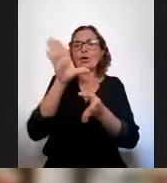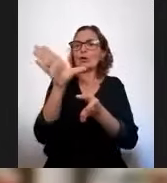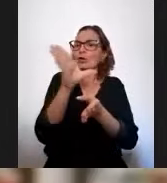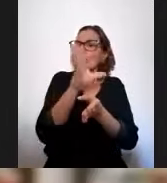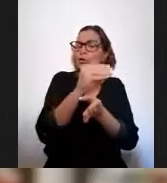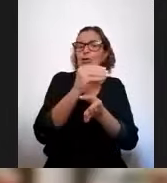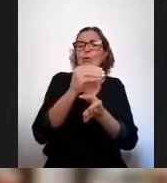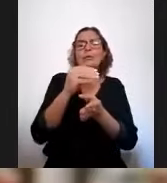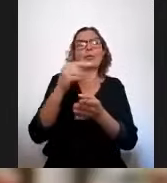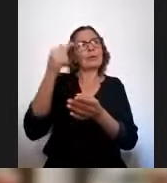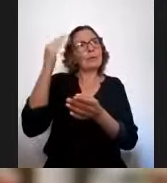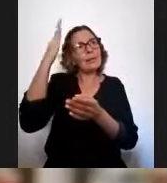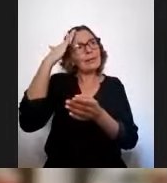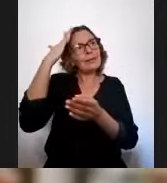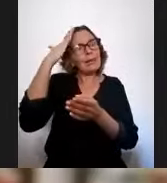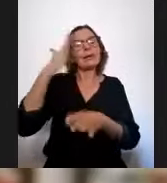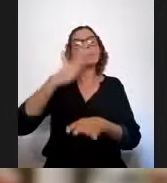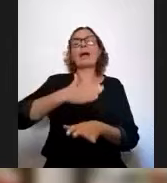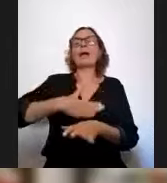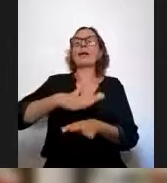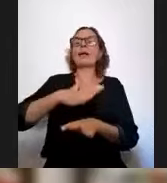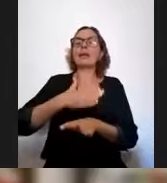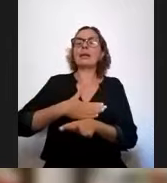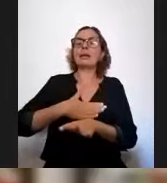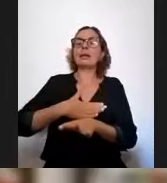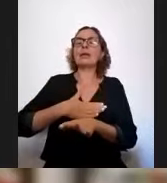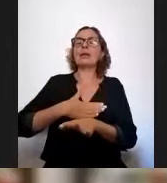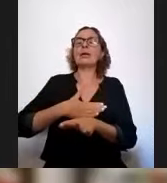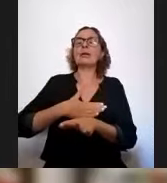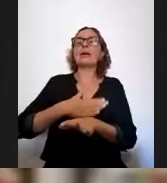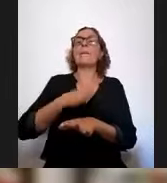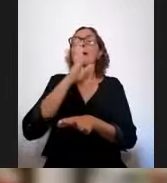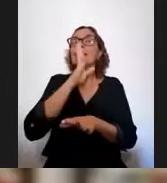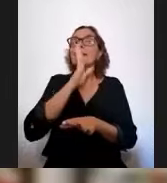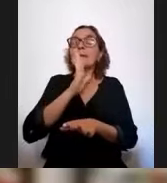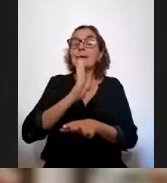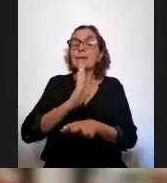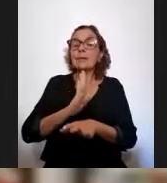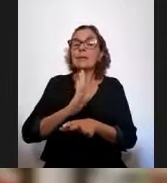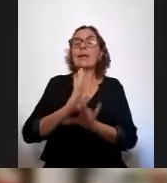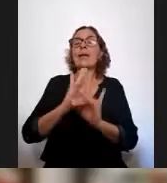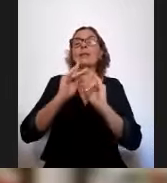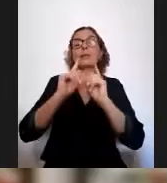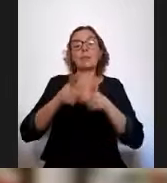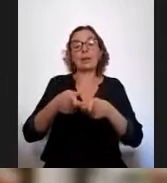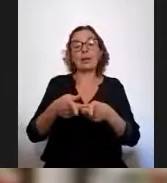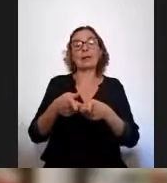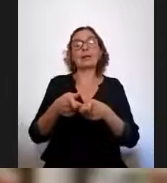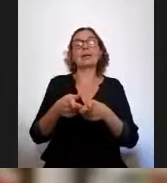tener tranquilidad, tenemos que tener paciencia, tenemos que